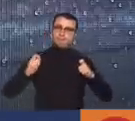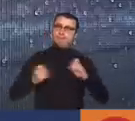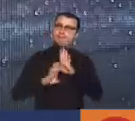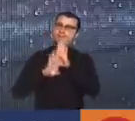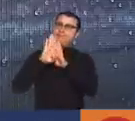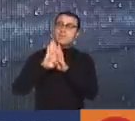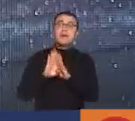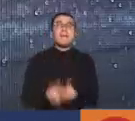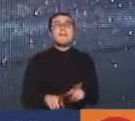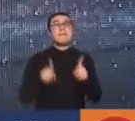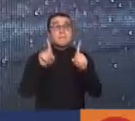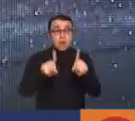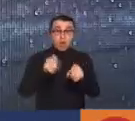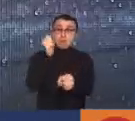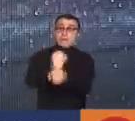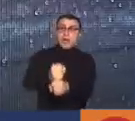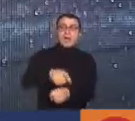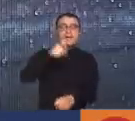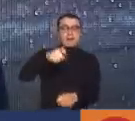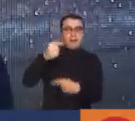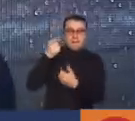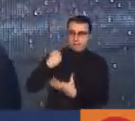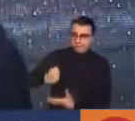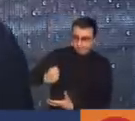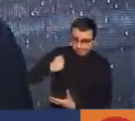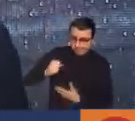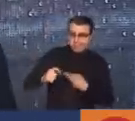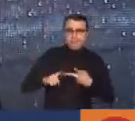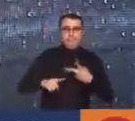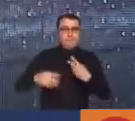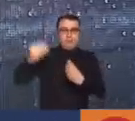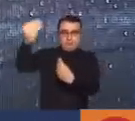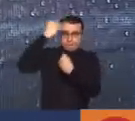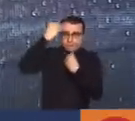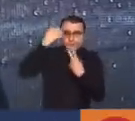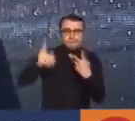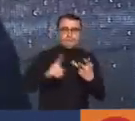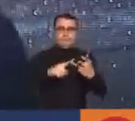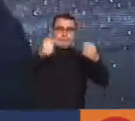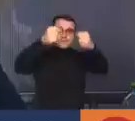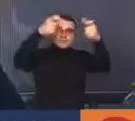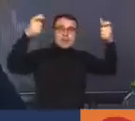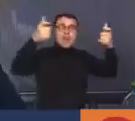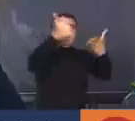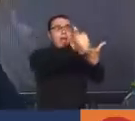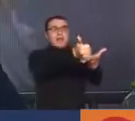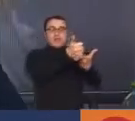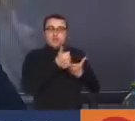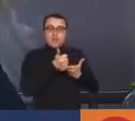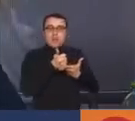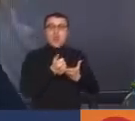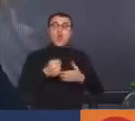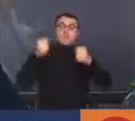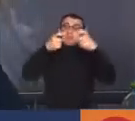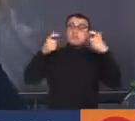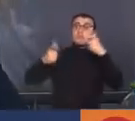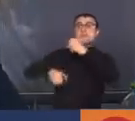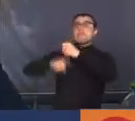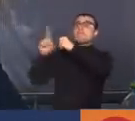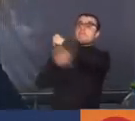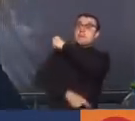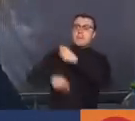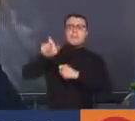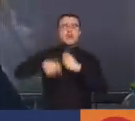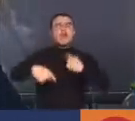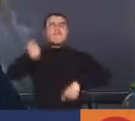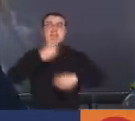hay que tener capital, hay que tener saberes, hay que tener ayuda del Estado. No un Estado que dé garrote y lleva al calabozo al